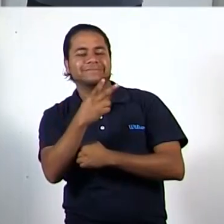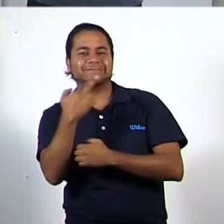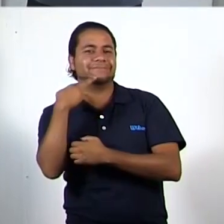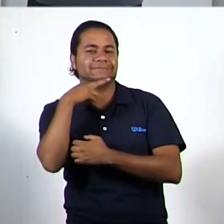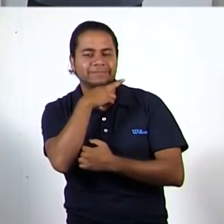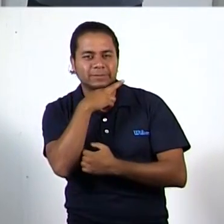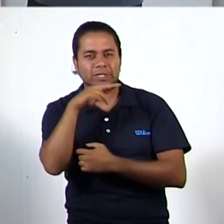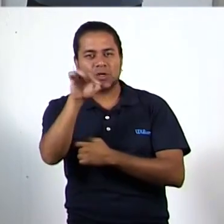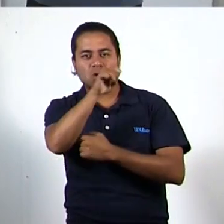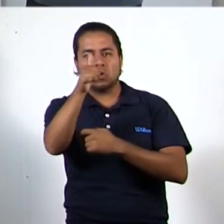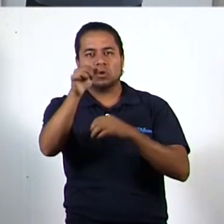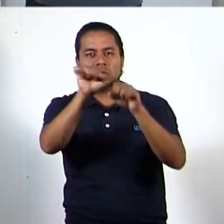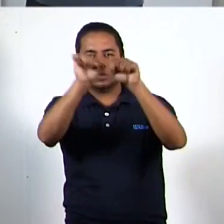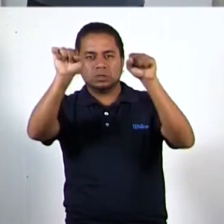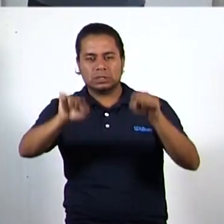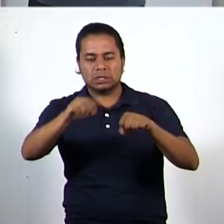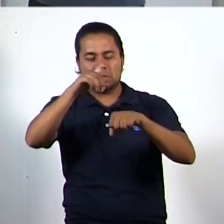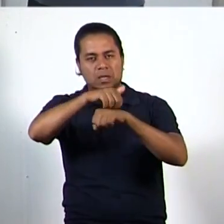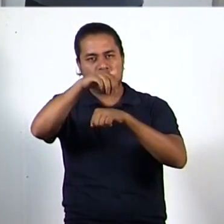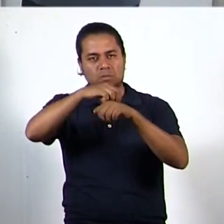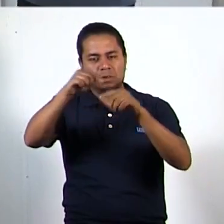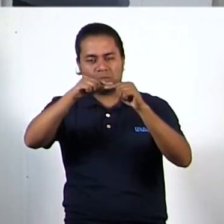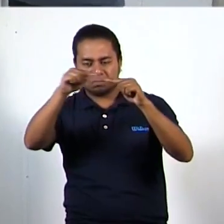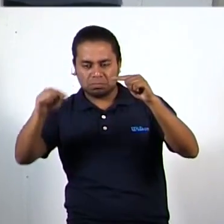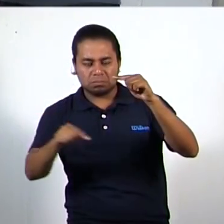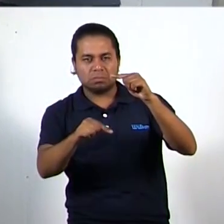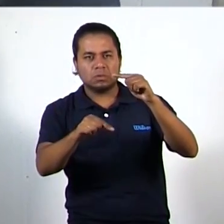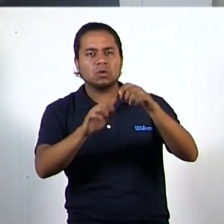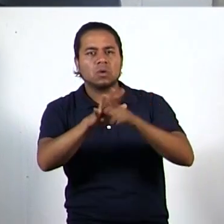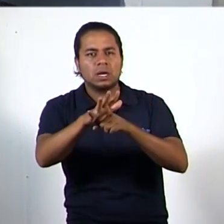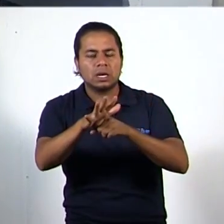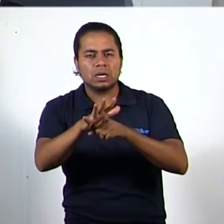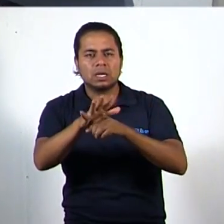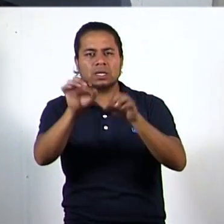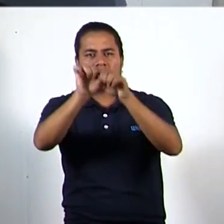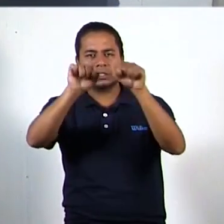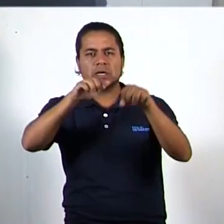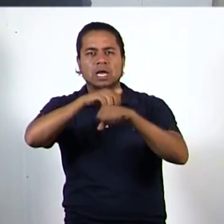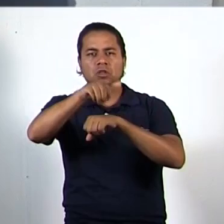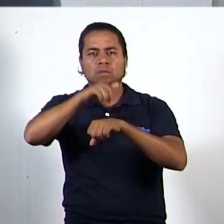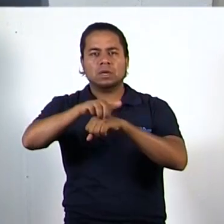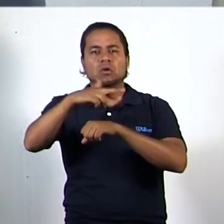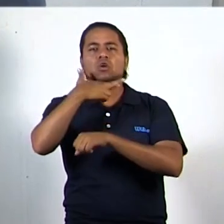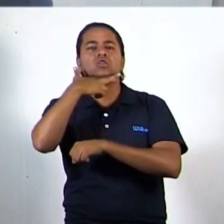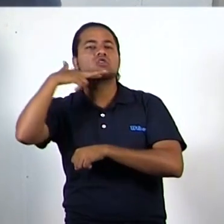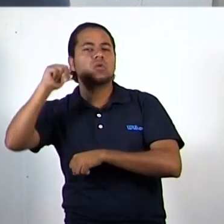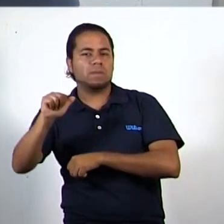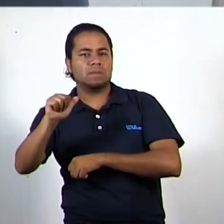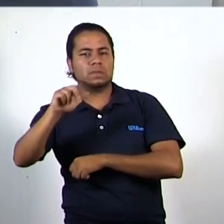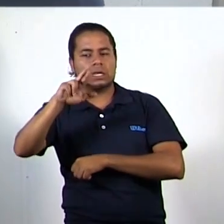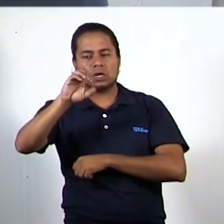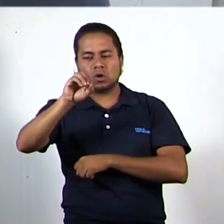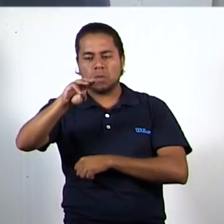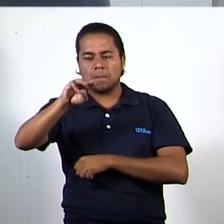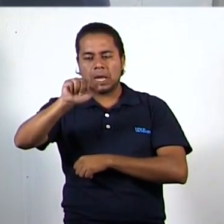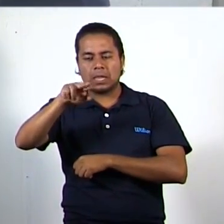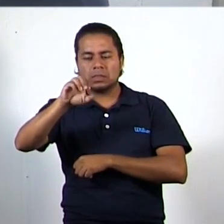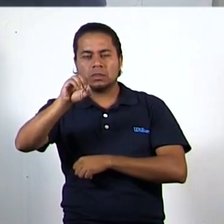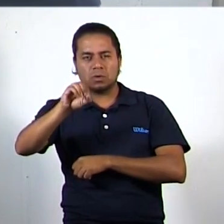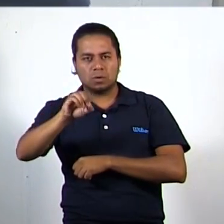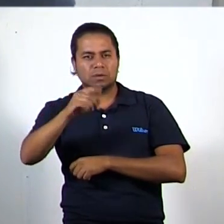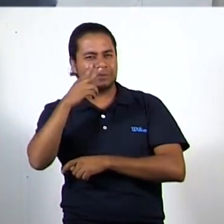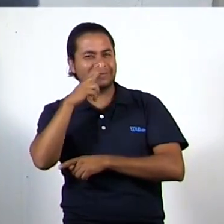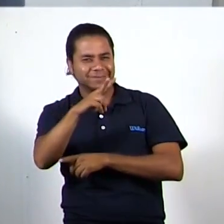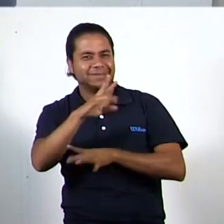Vamos a ver otro sistema de numeración, que es el sistema de numeración romano. ¿Te parece familiar? Estoy seguro que